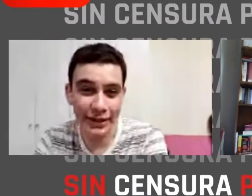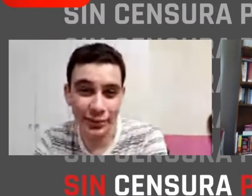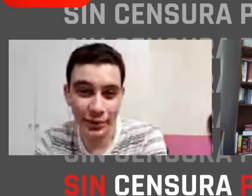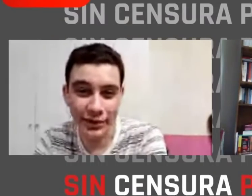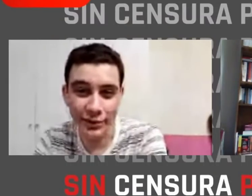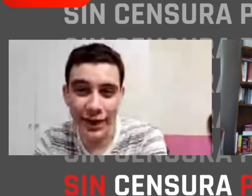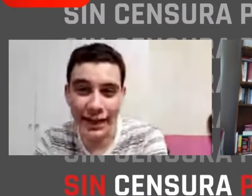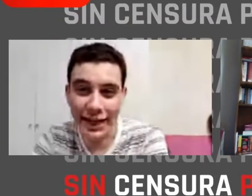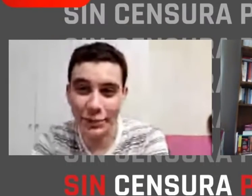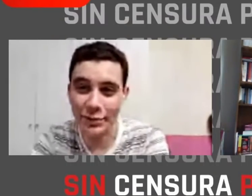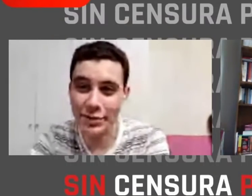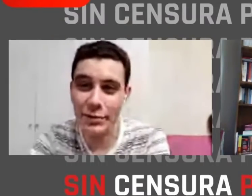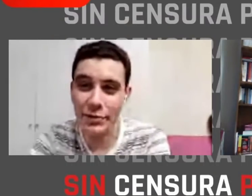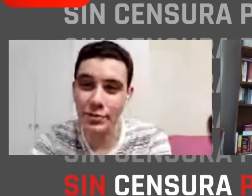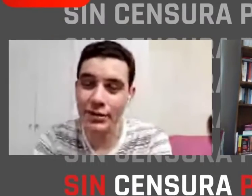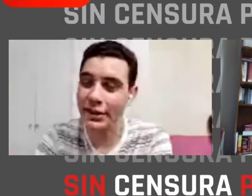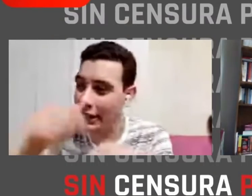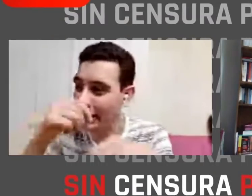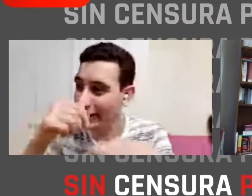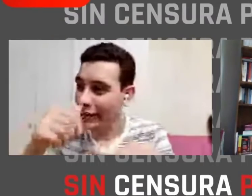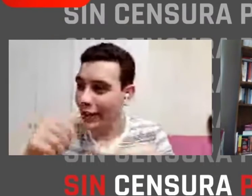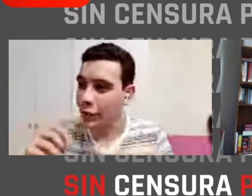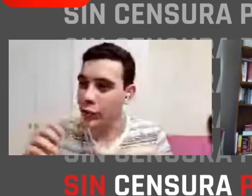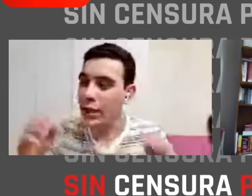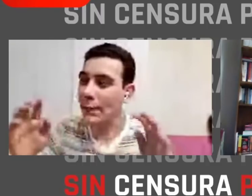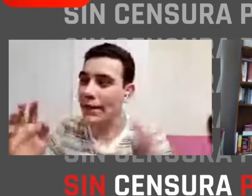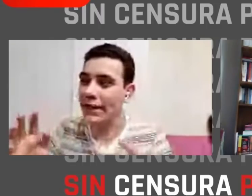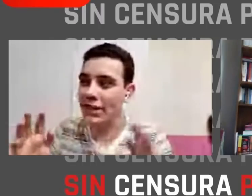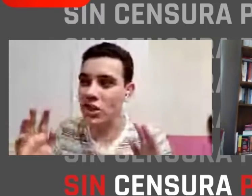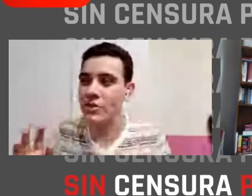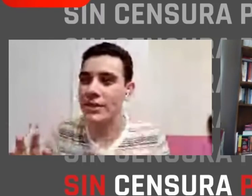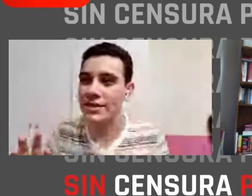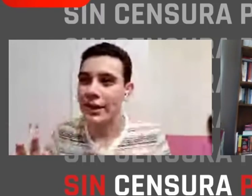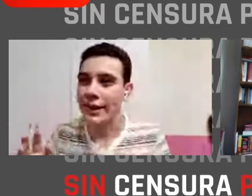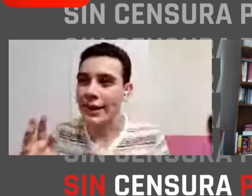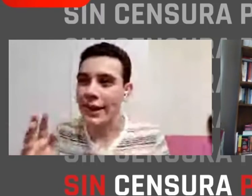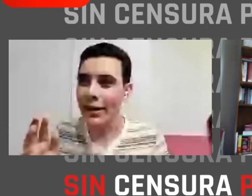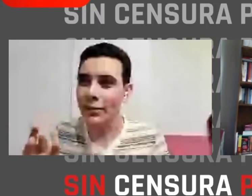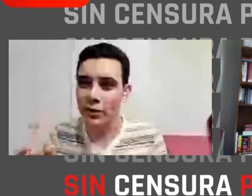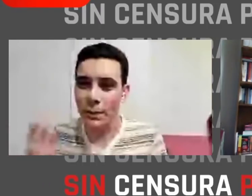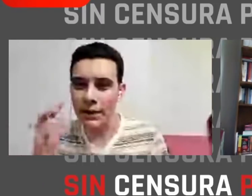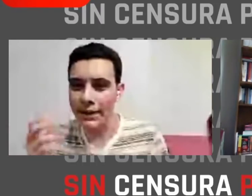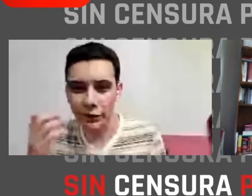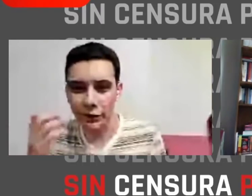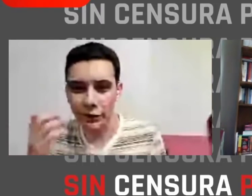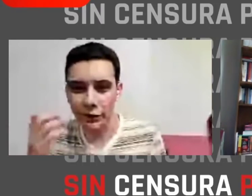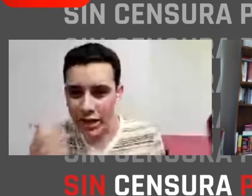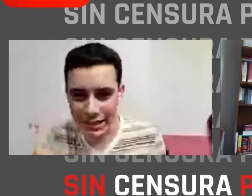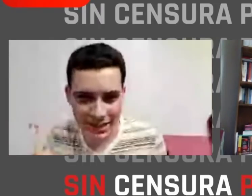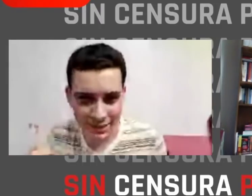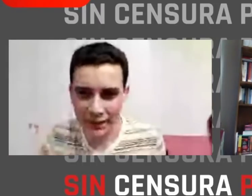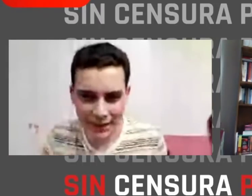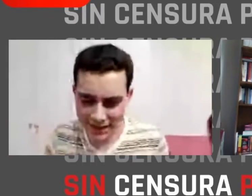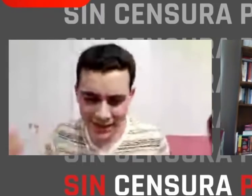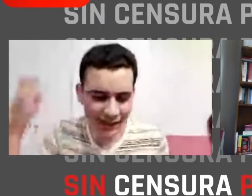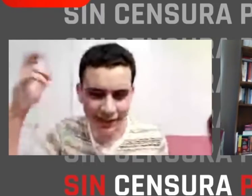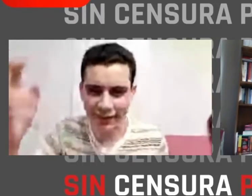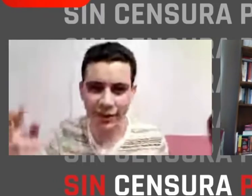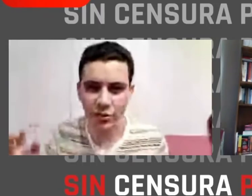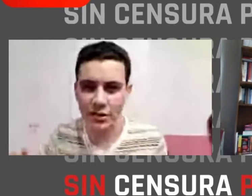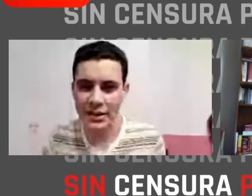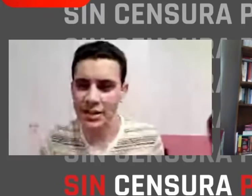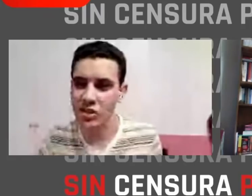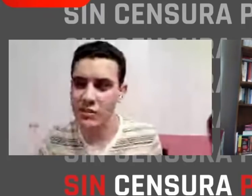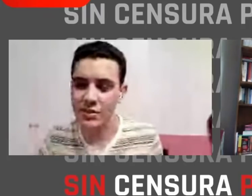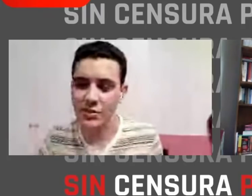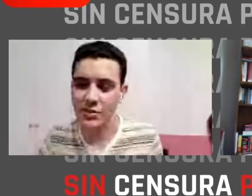a terminar recurriendo al árbitro. Es como si un día en un América Chivas, el árbitro le pita todas las faltas y le saca tarjetas